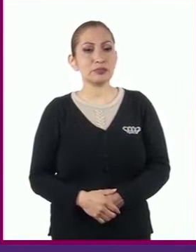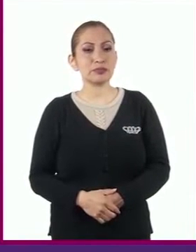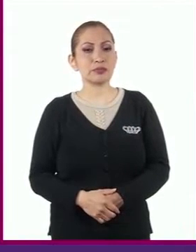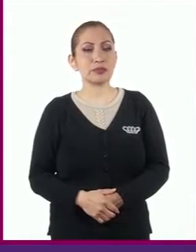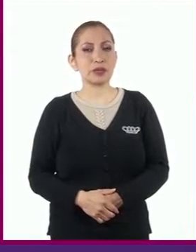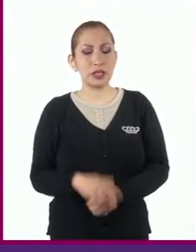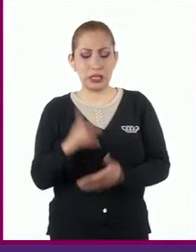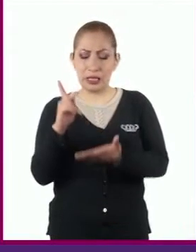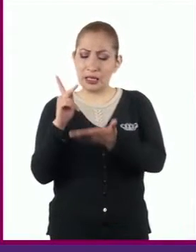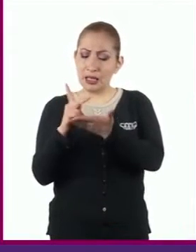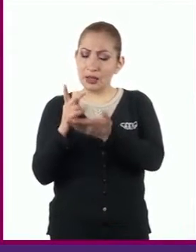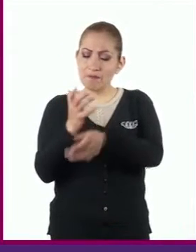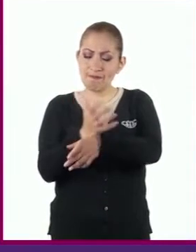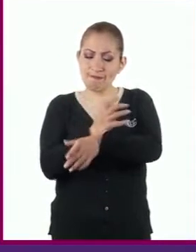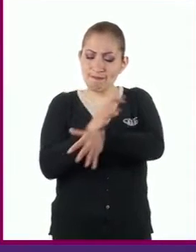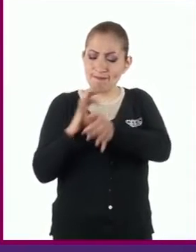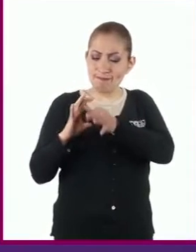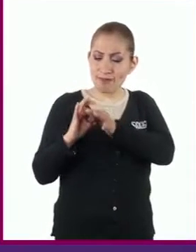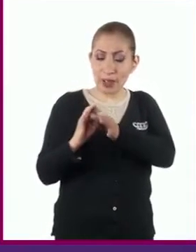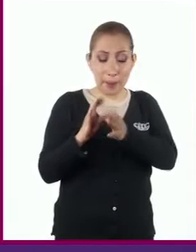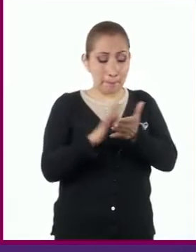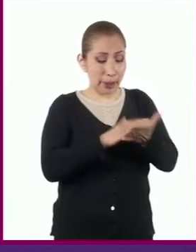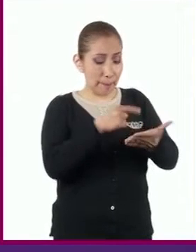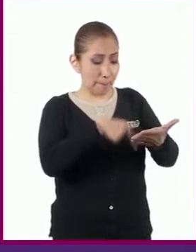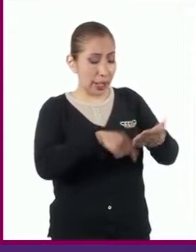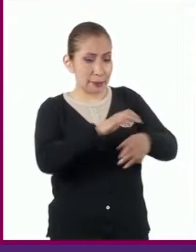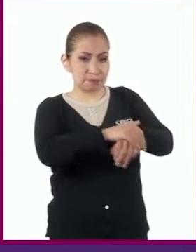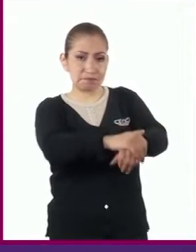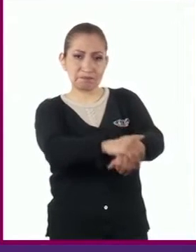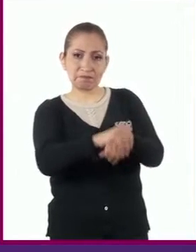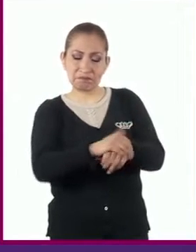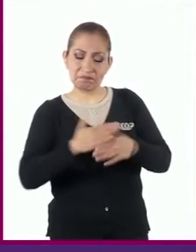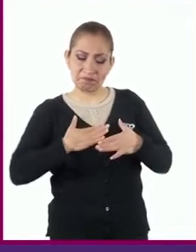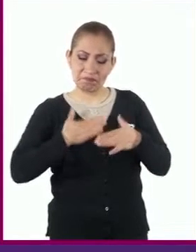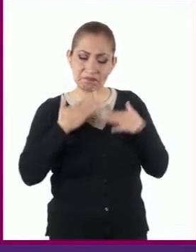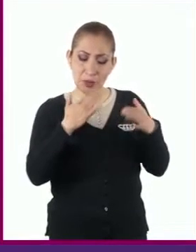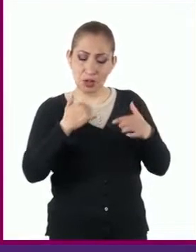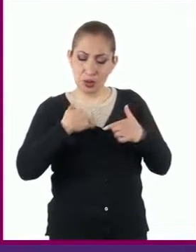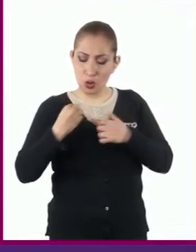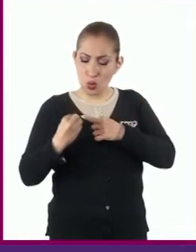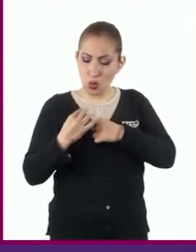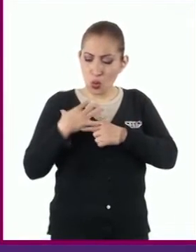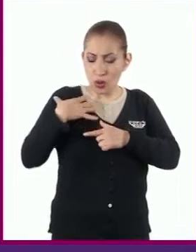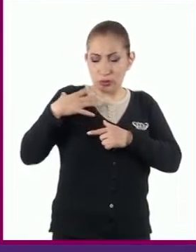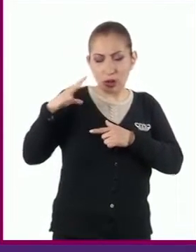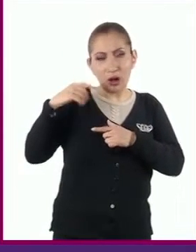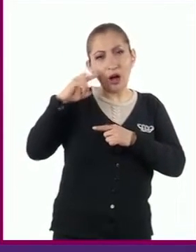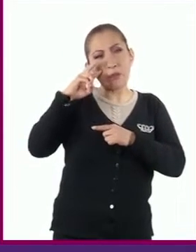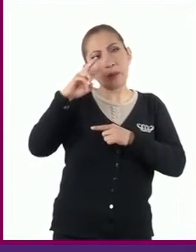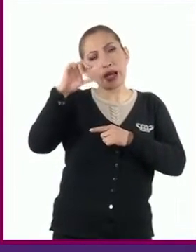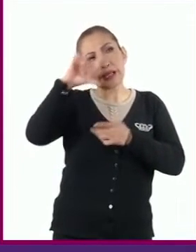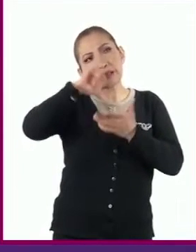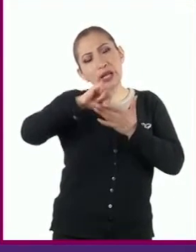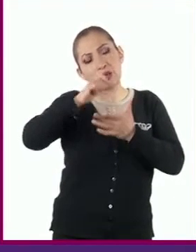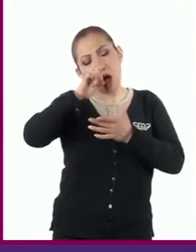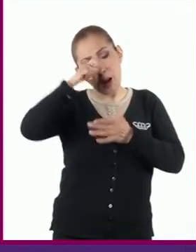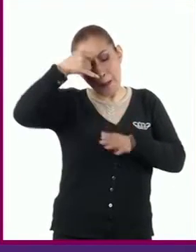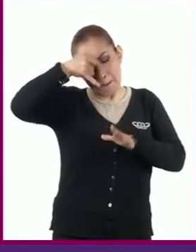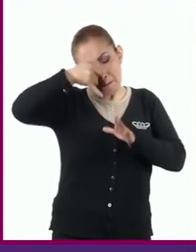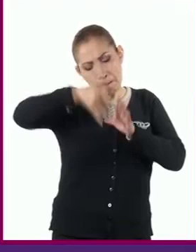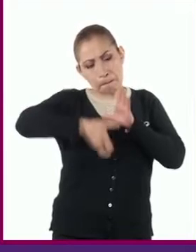La pluma es mi compañera, el papel mi amigo franco, y la inspiración la arranco del centro de mi alma